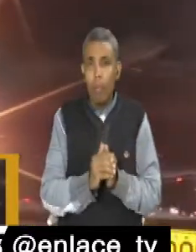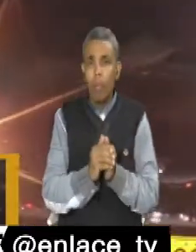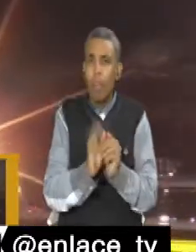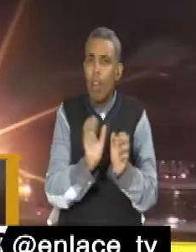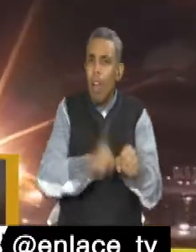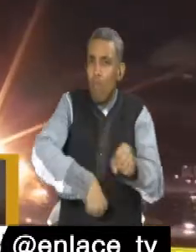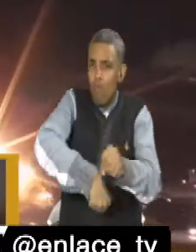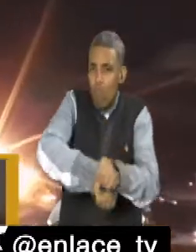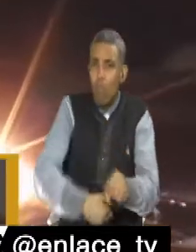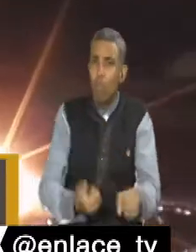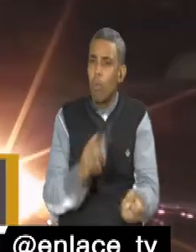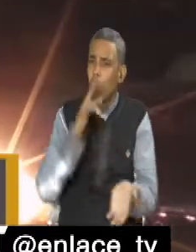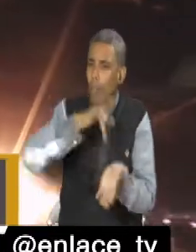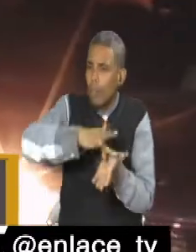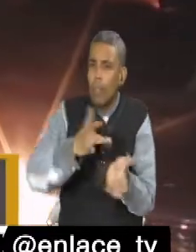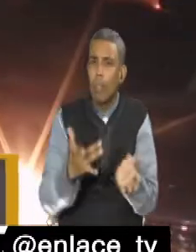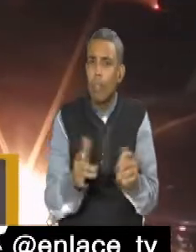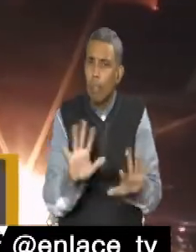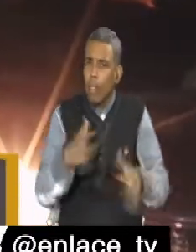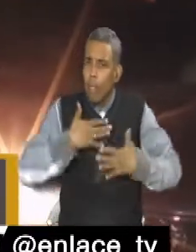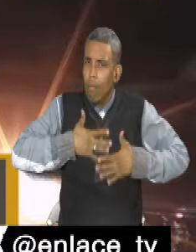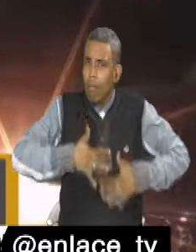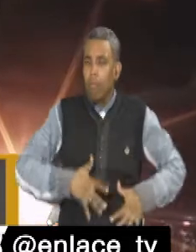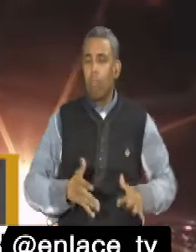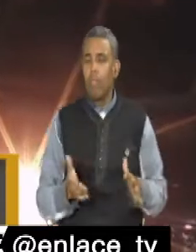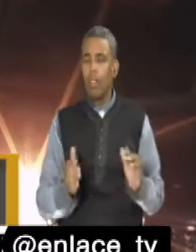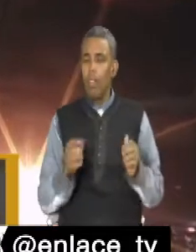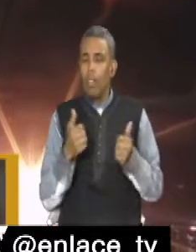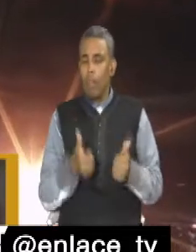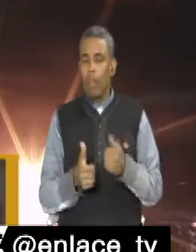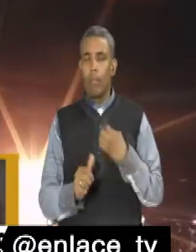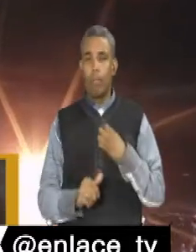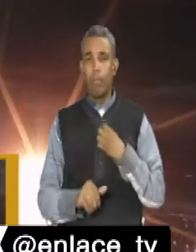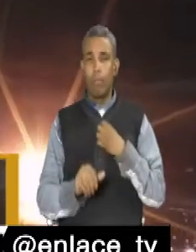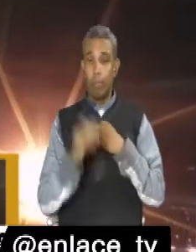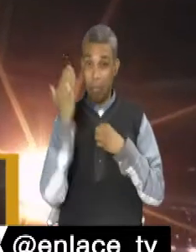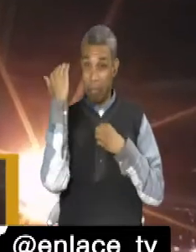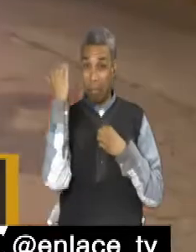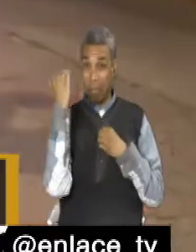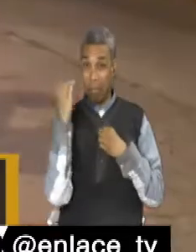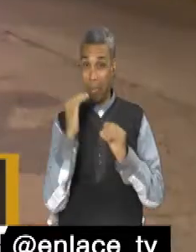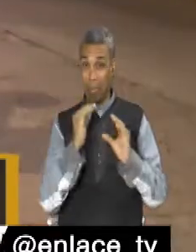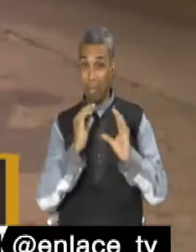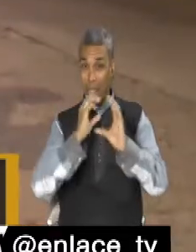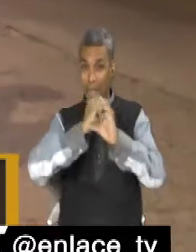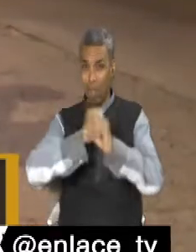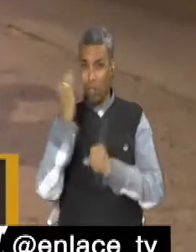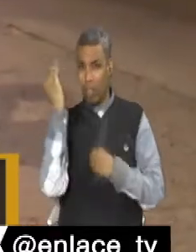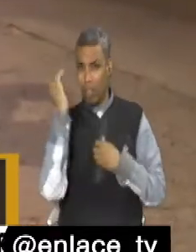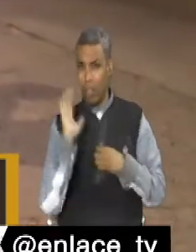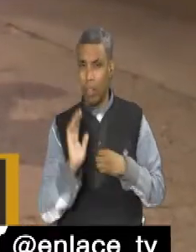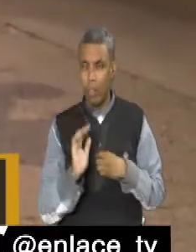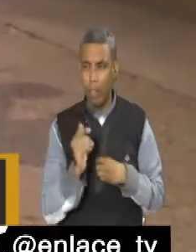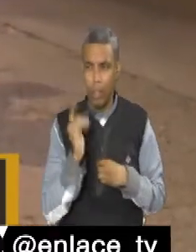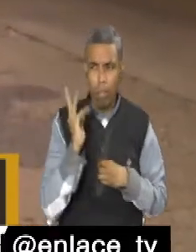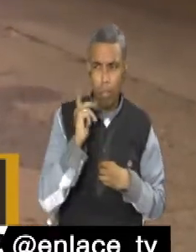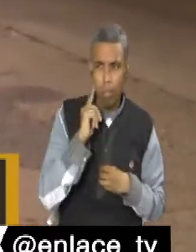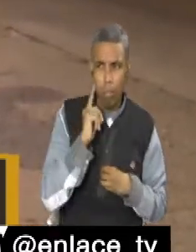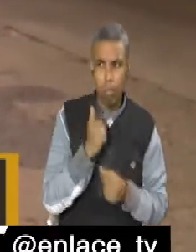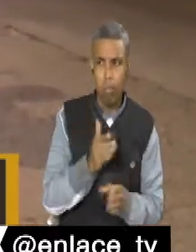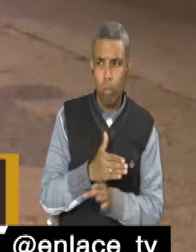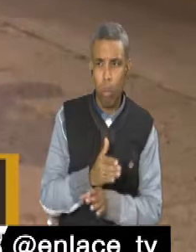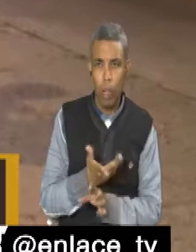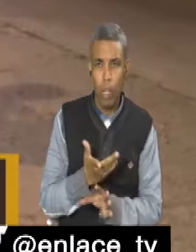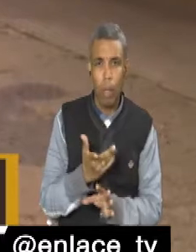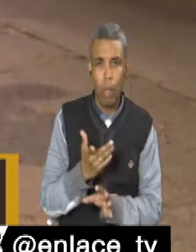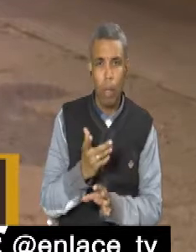paz, en tolerancia. Anoche estuvimos conociendo por ahí un caso, se le dieron algunas recomendaciones a estas personas, hinchas